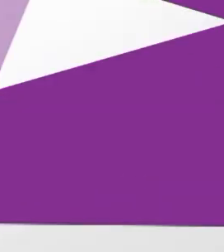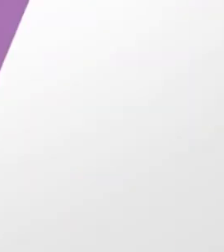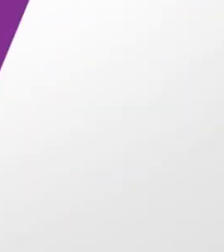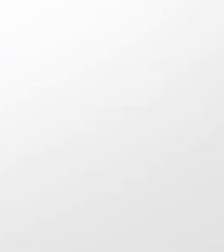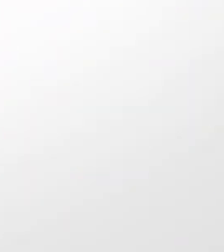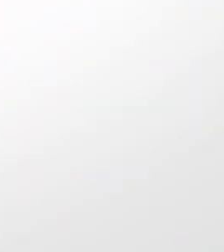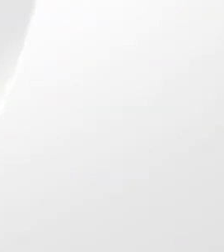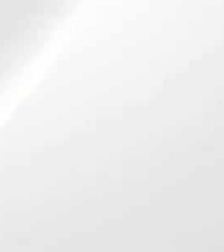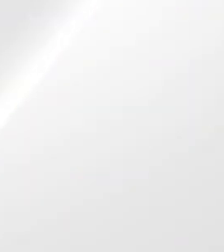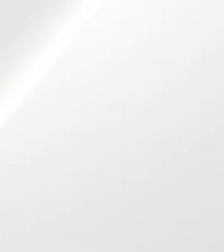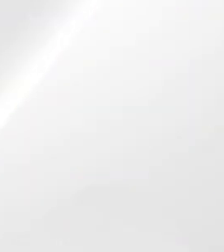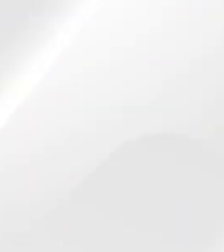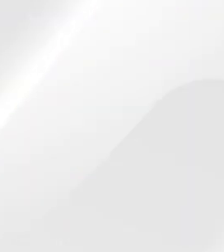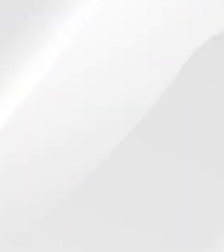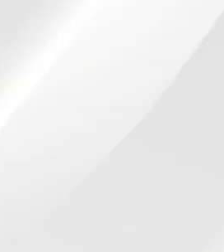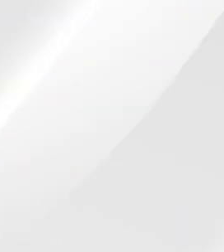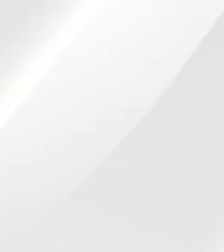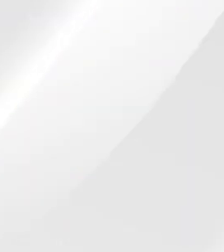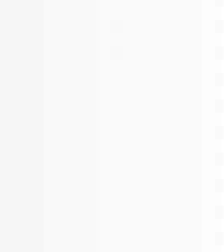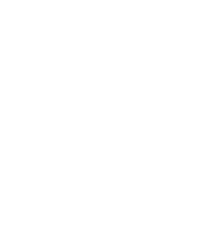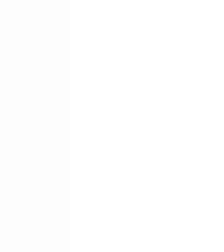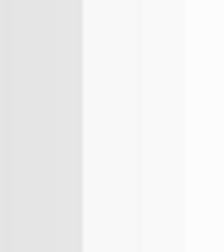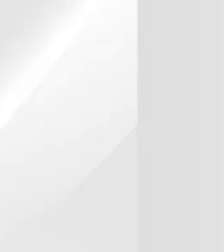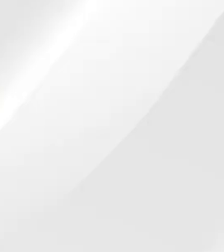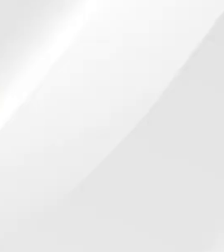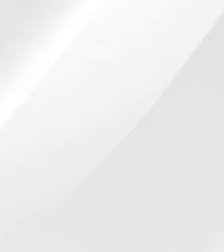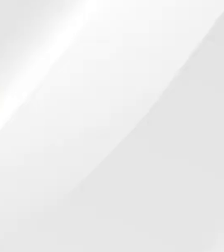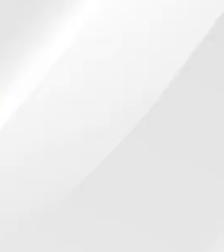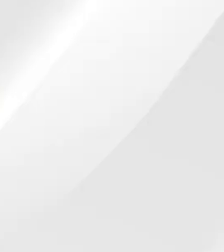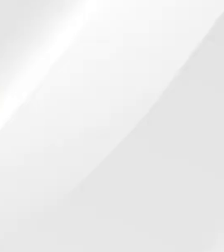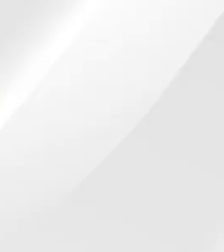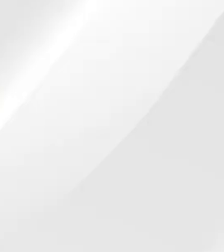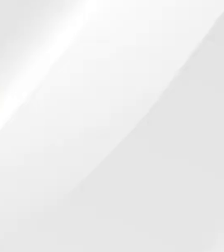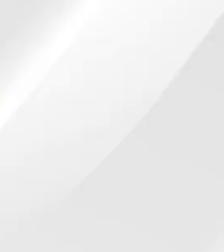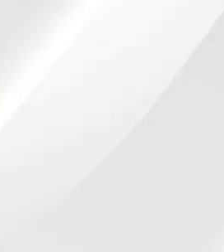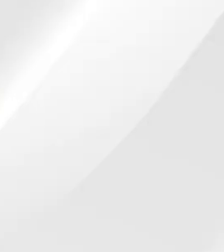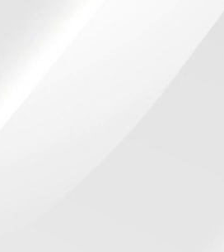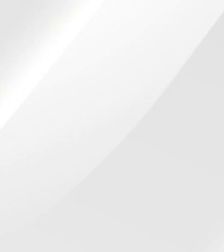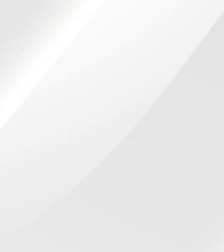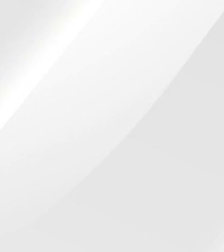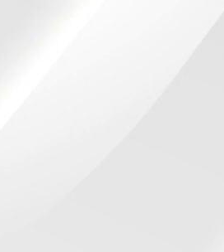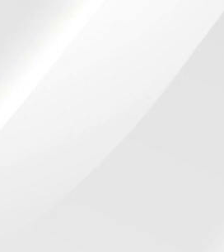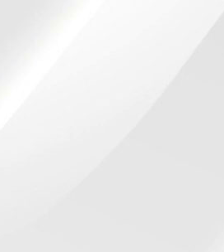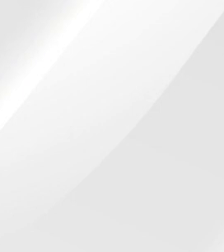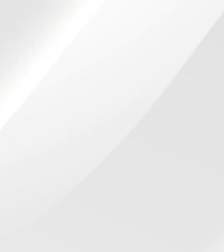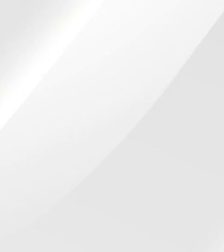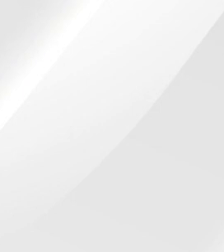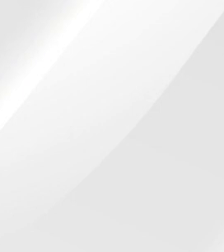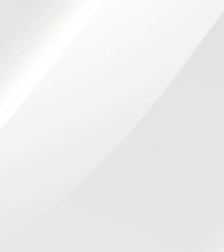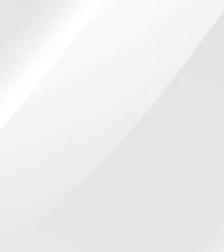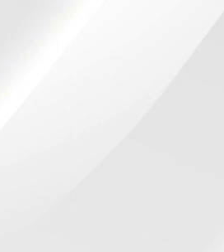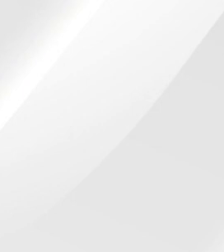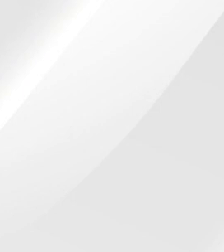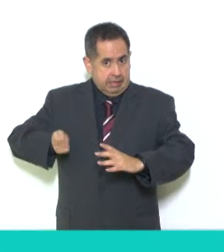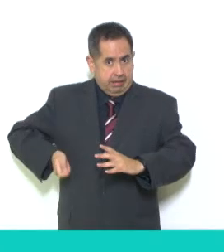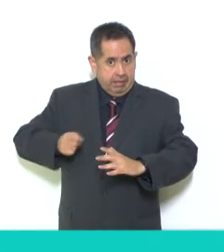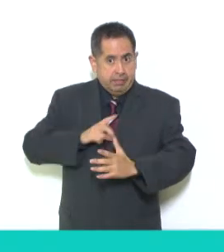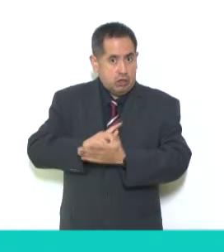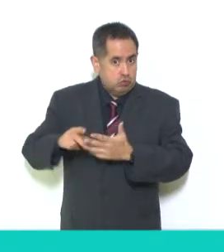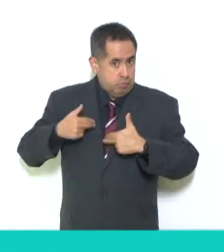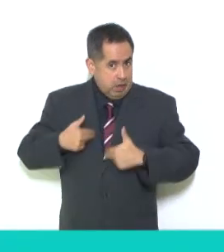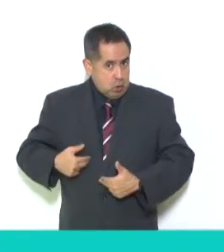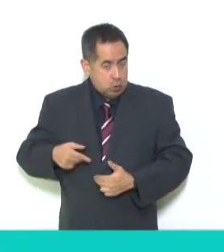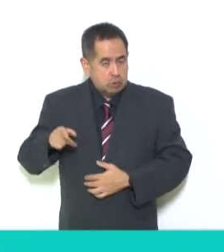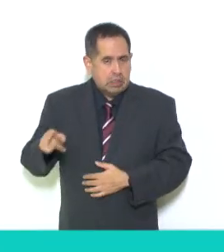el instituto nacional de transparencia acceso a la información y selección de datos personales por